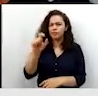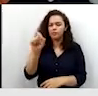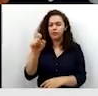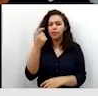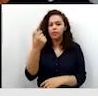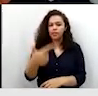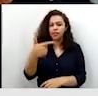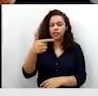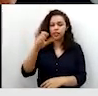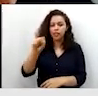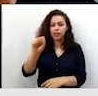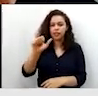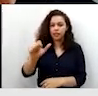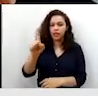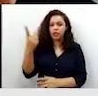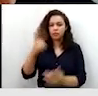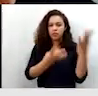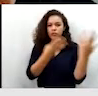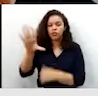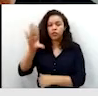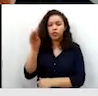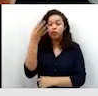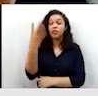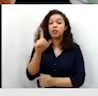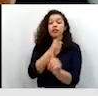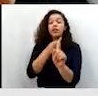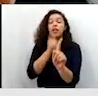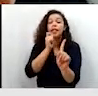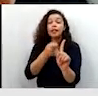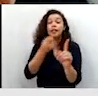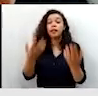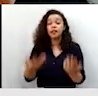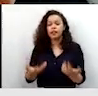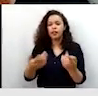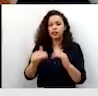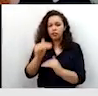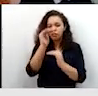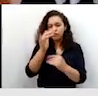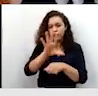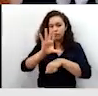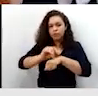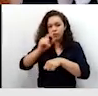1994, que tiene que ver con referente a los límites permisibles de